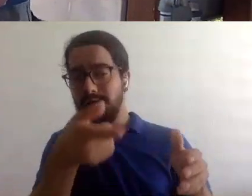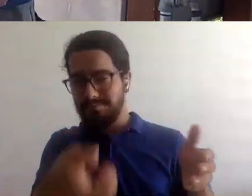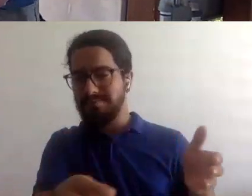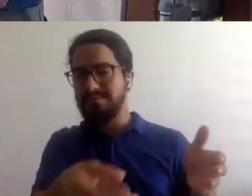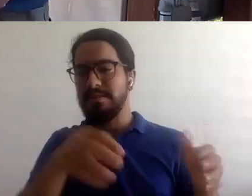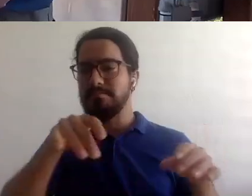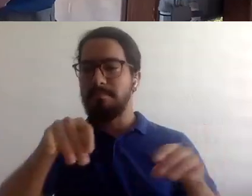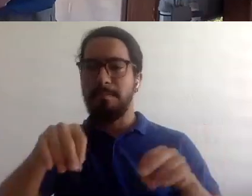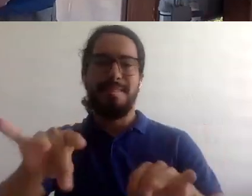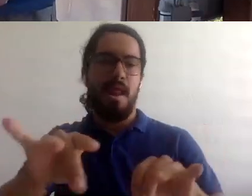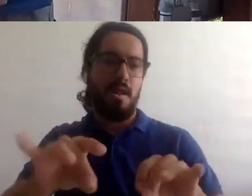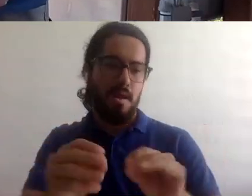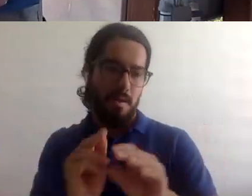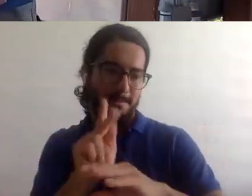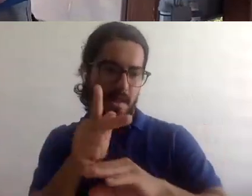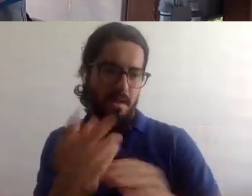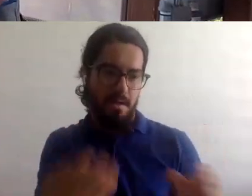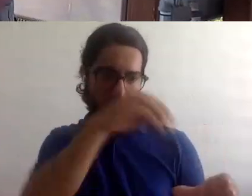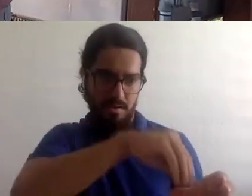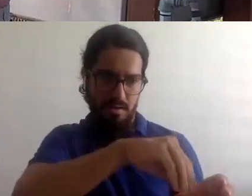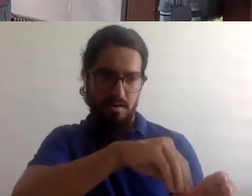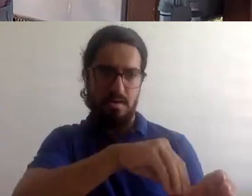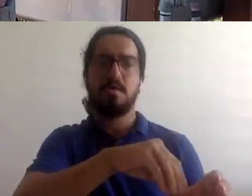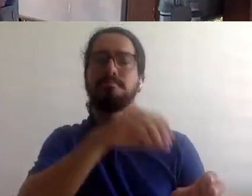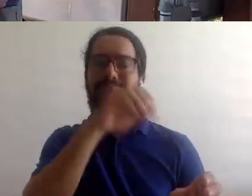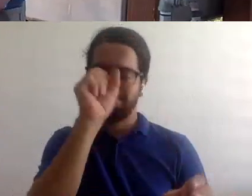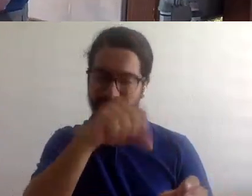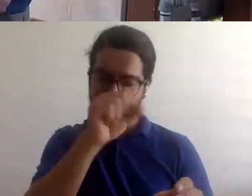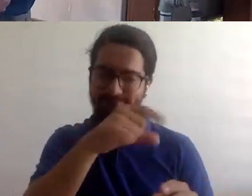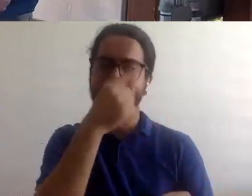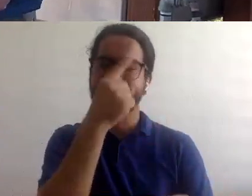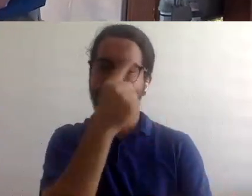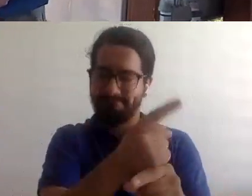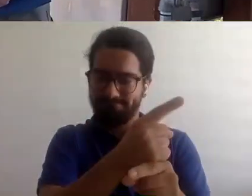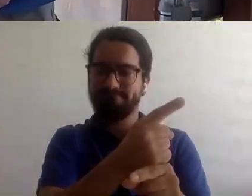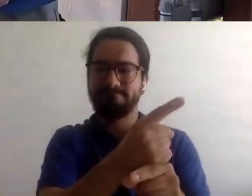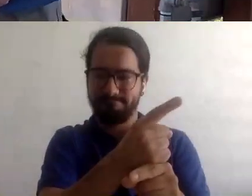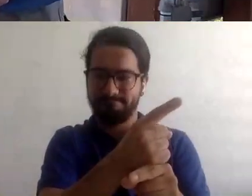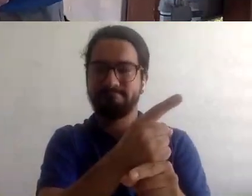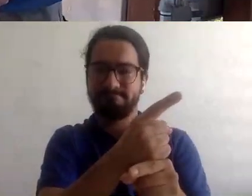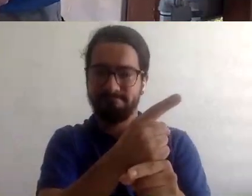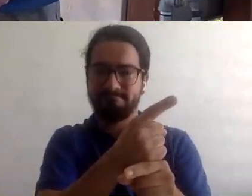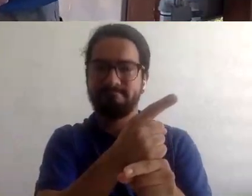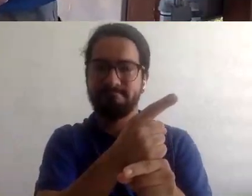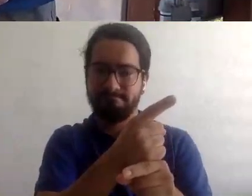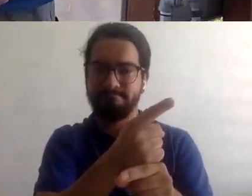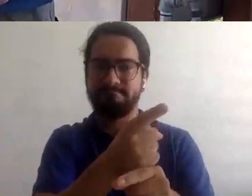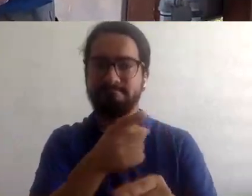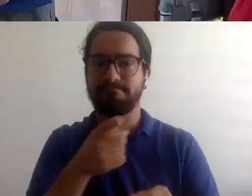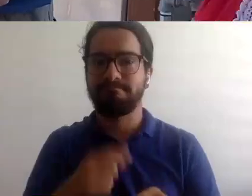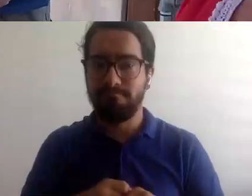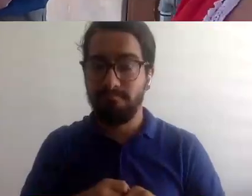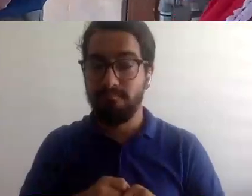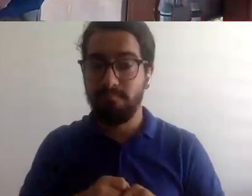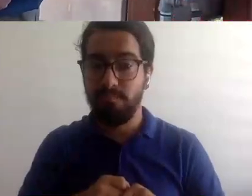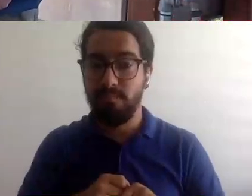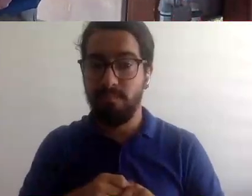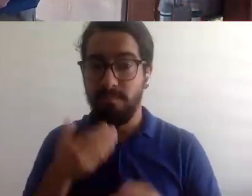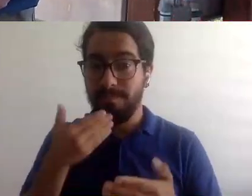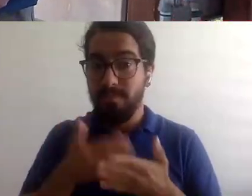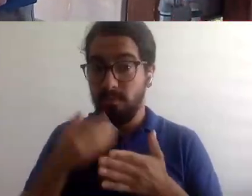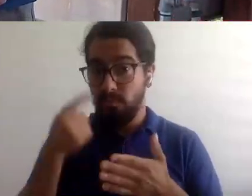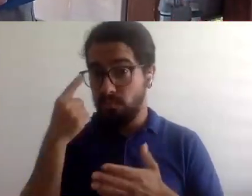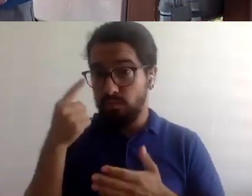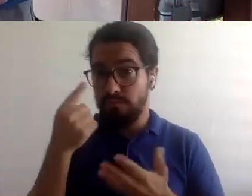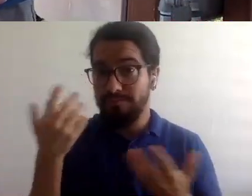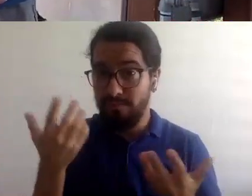Esa verdulaga también protege el cerebro. Uh-huh. Y lo tienen estudios